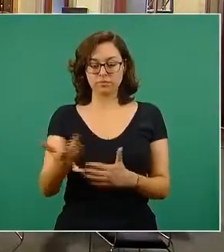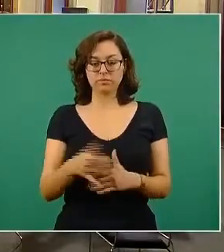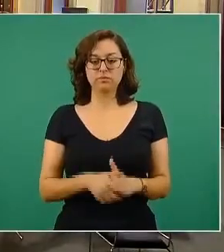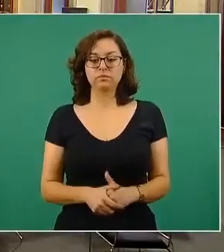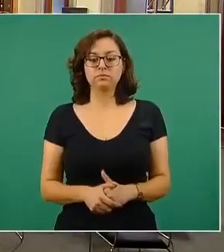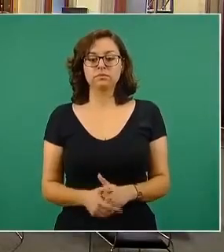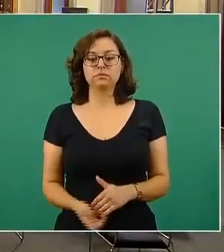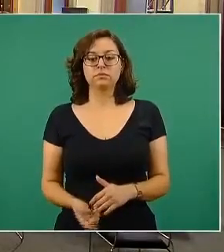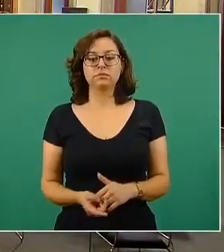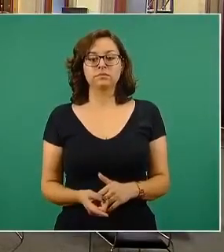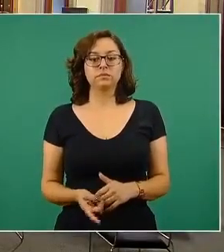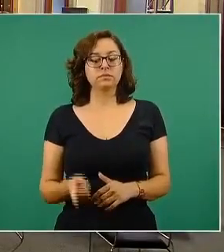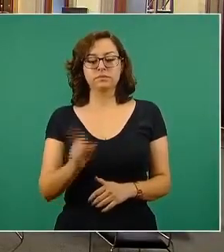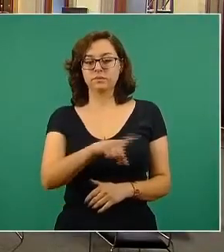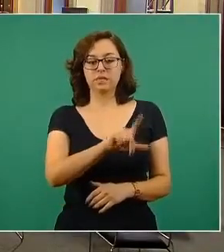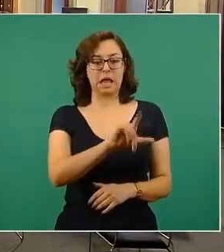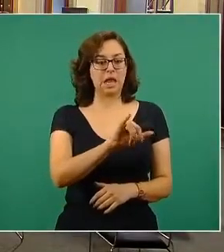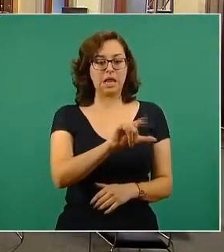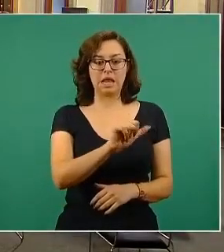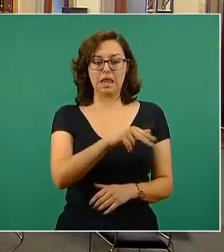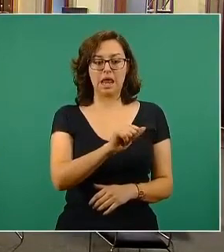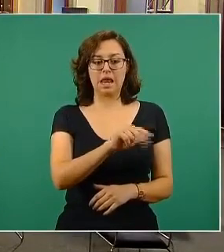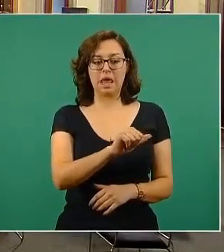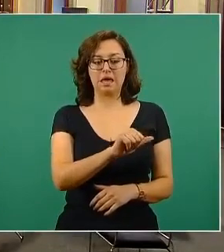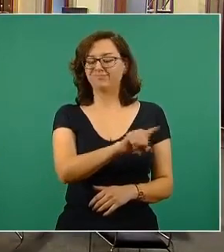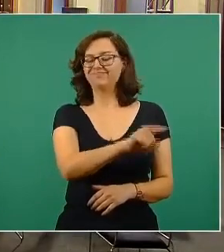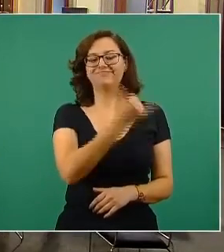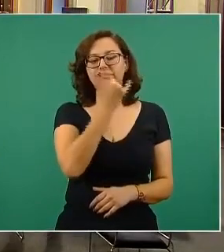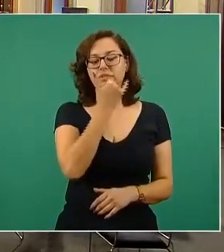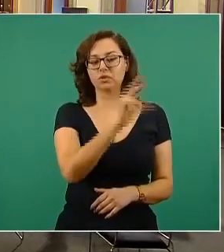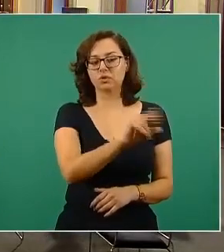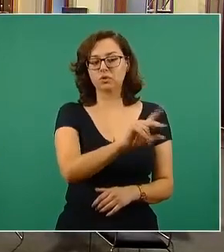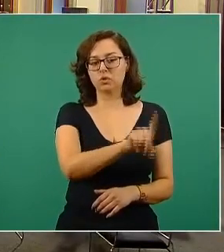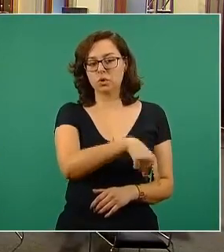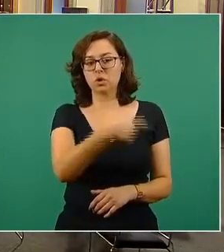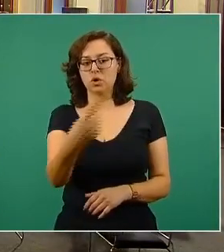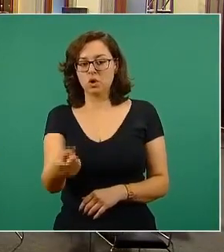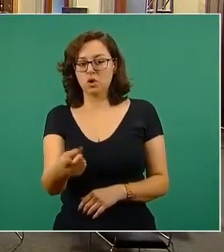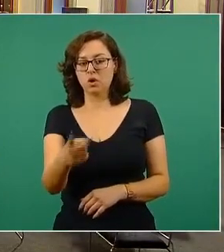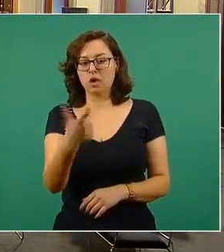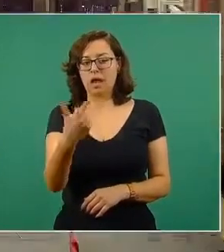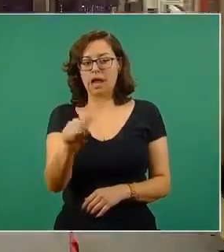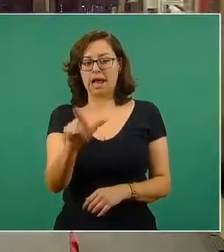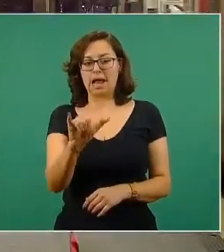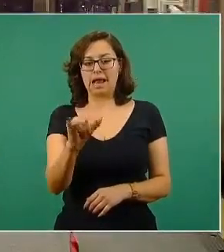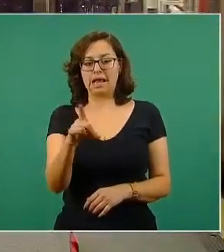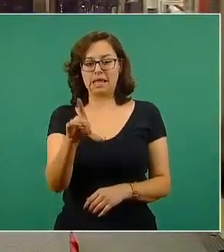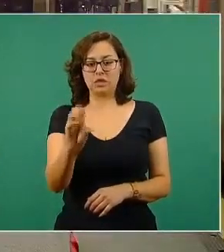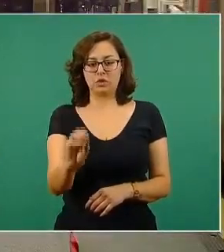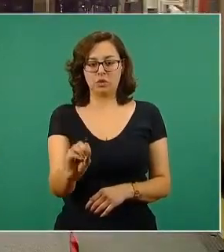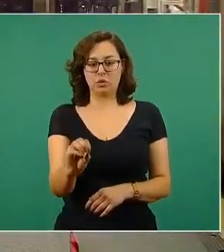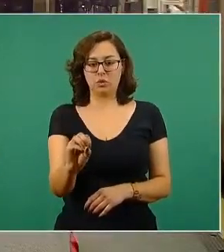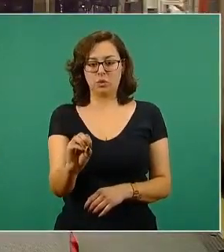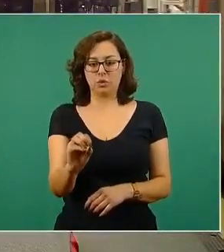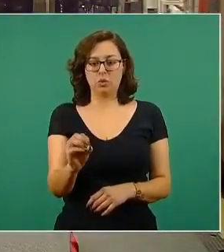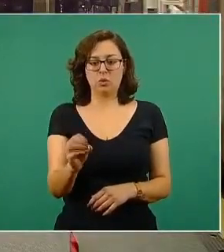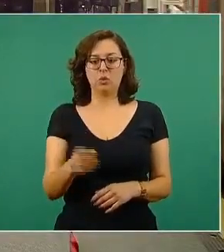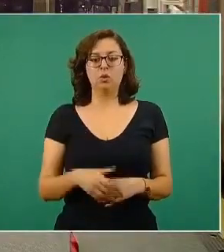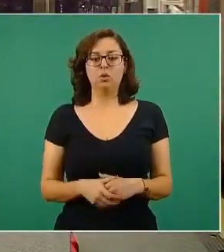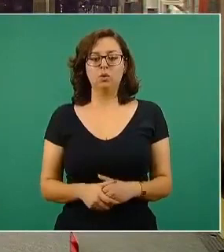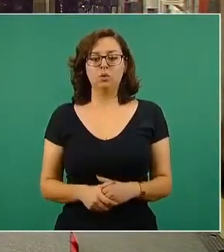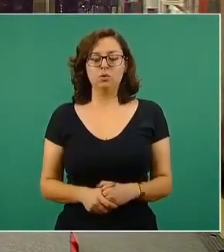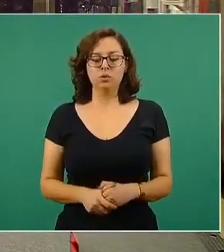con Liliana Noble. No, estaba Janet Galindo, a quien le debemos varias sesiones. Adelante, Janet Galindo, de Mundo